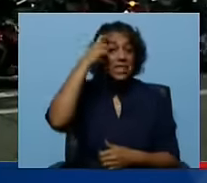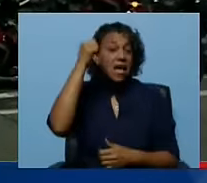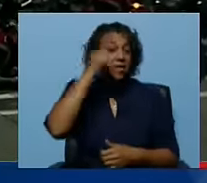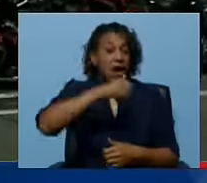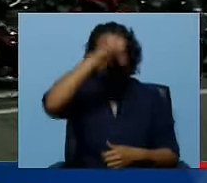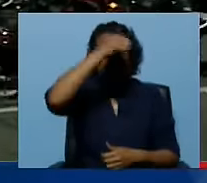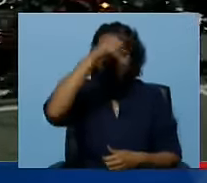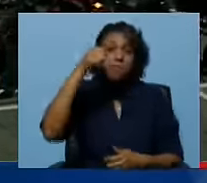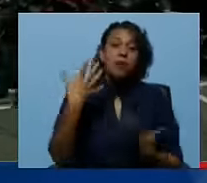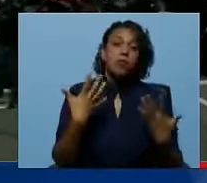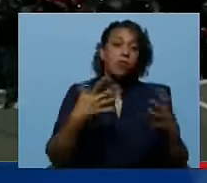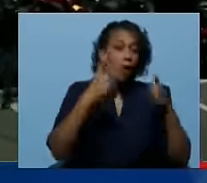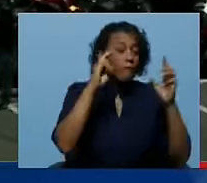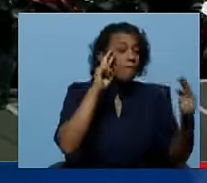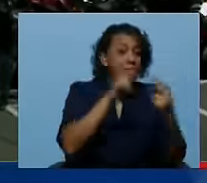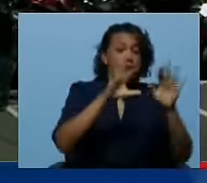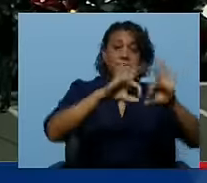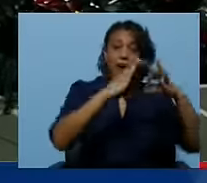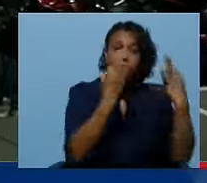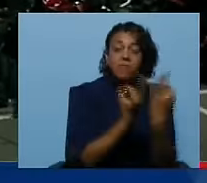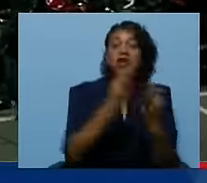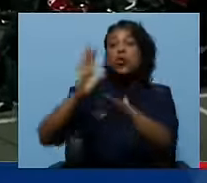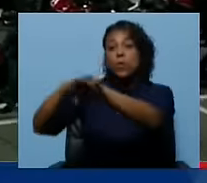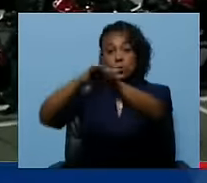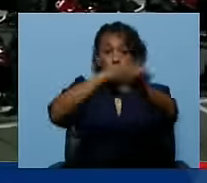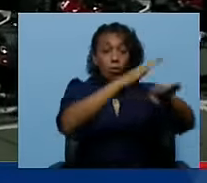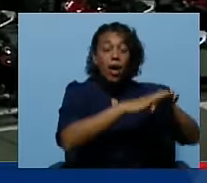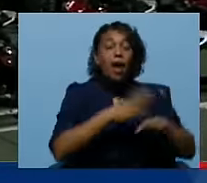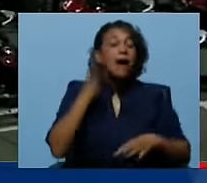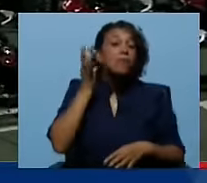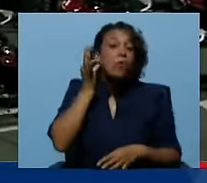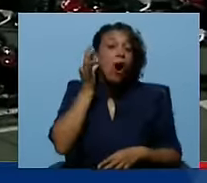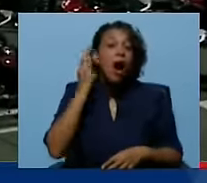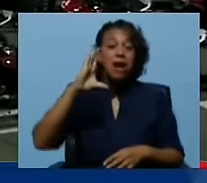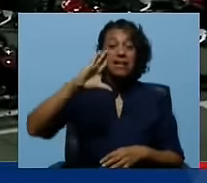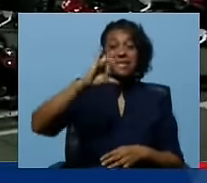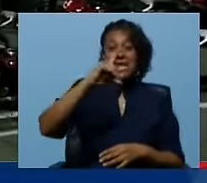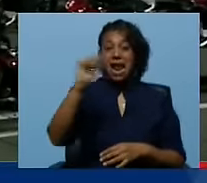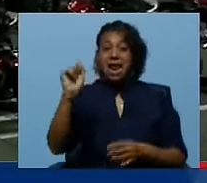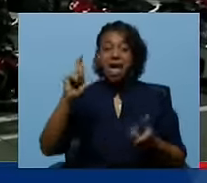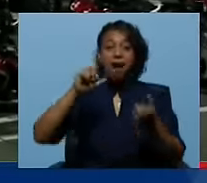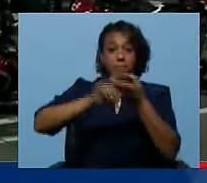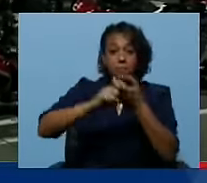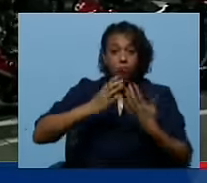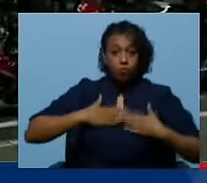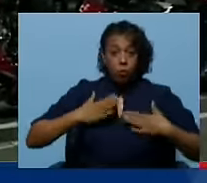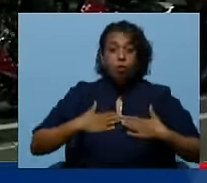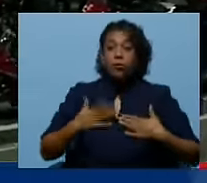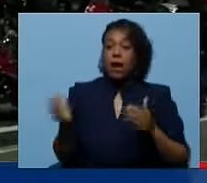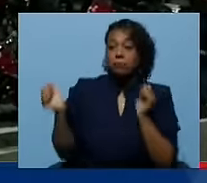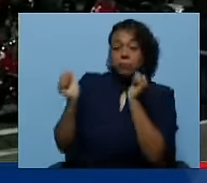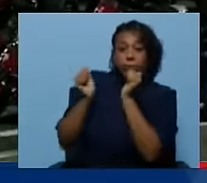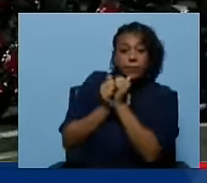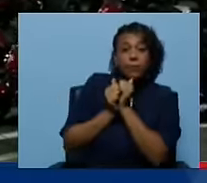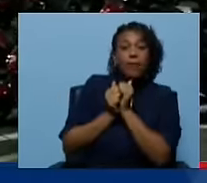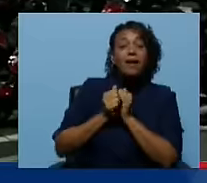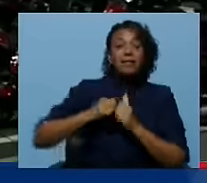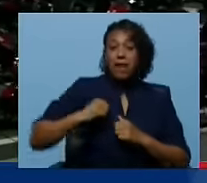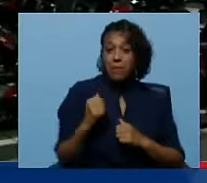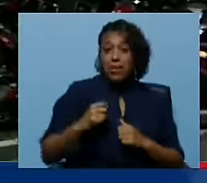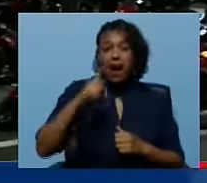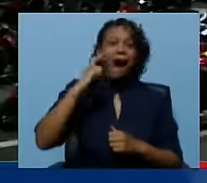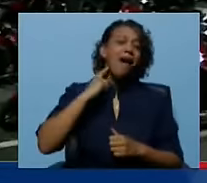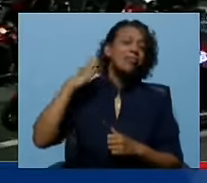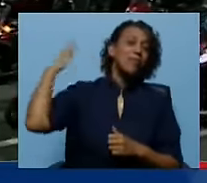a su familia. Yo convoco a la detective Cilia Flores aquí a mi lado, la detective de la PTJ.